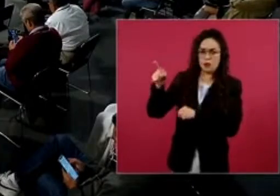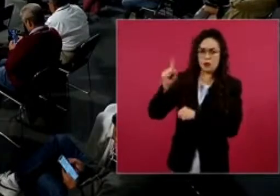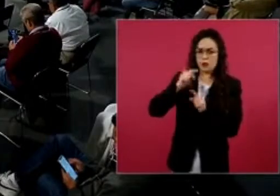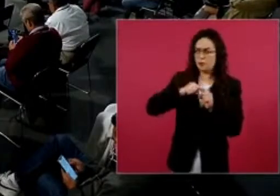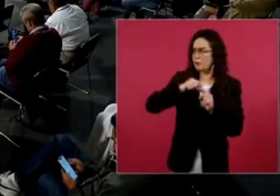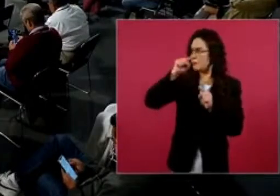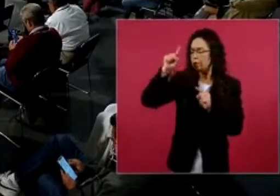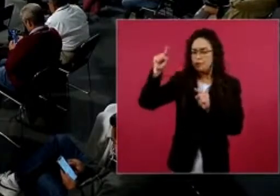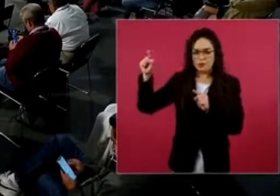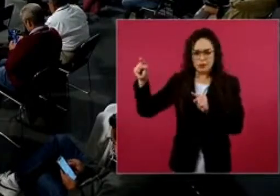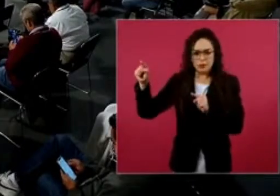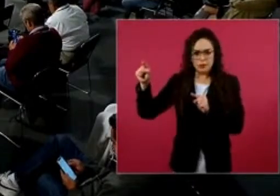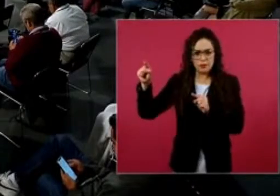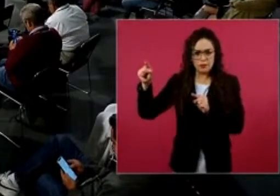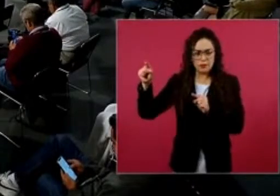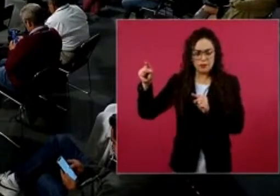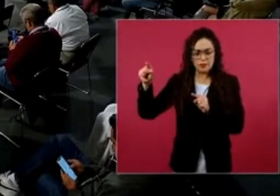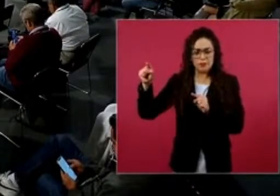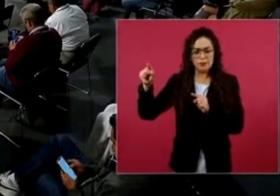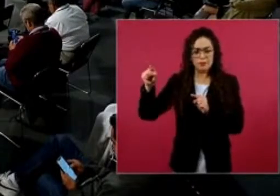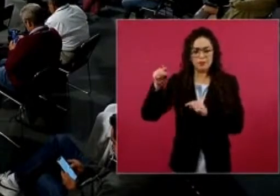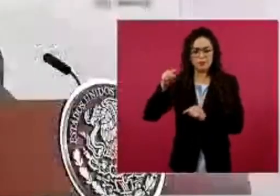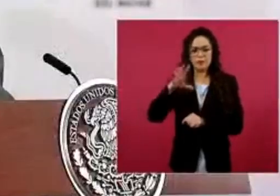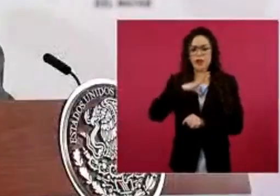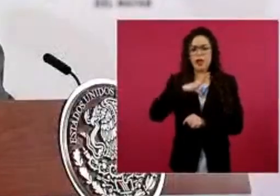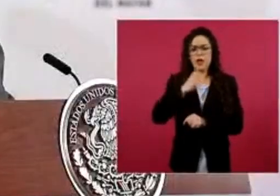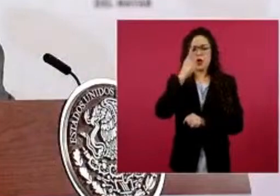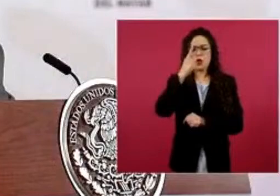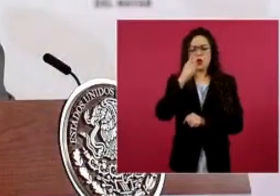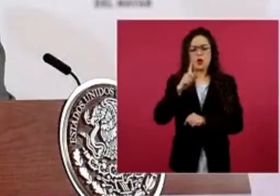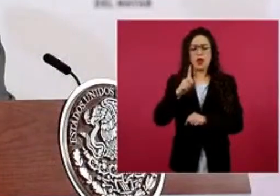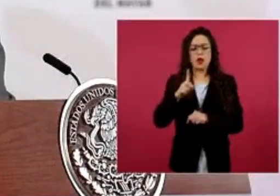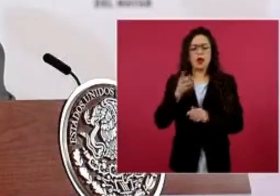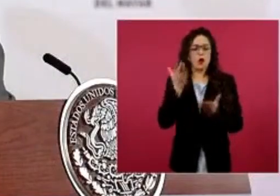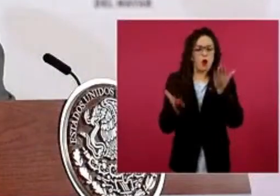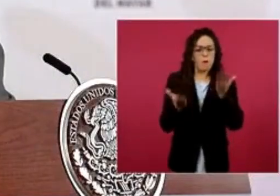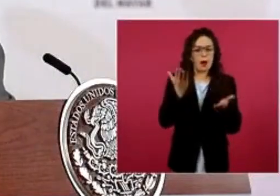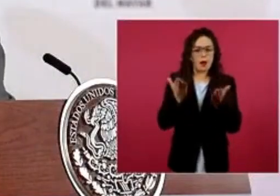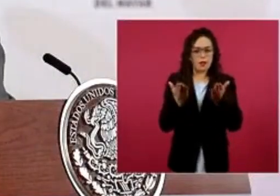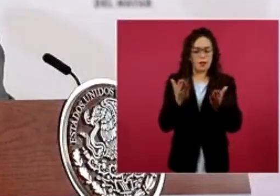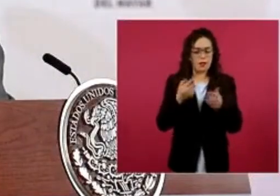Hay una que es desde el 18 a la fecha